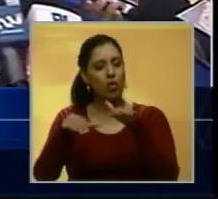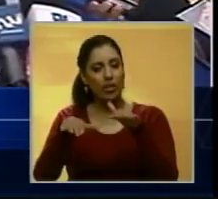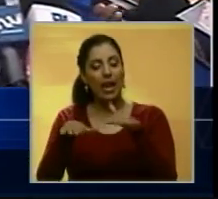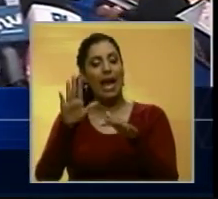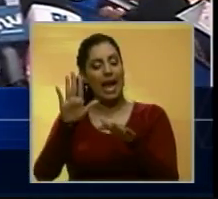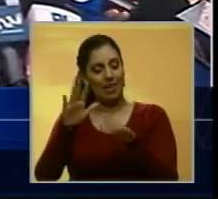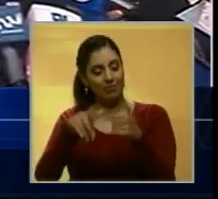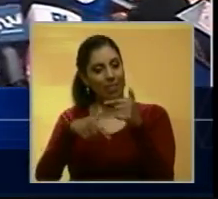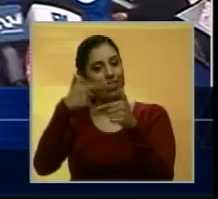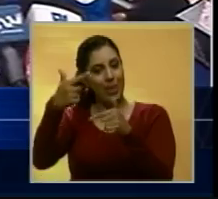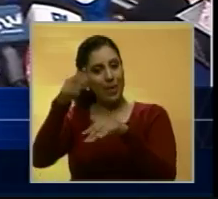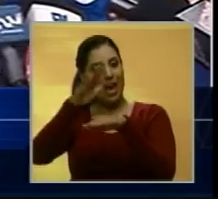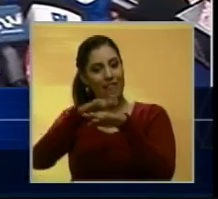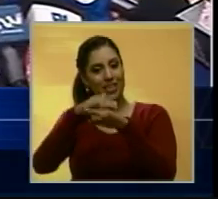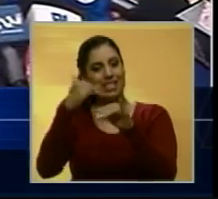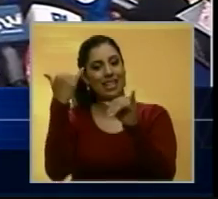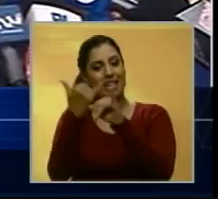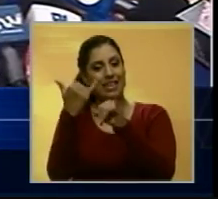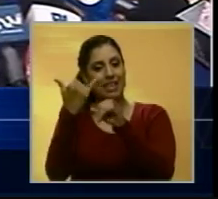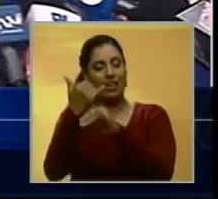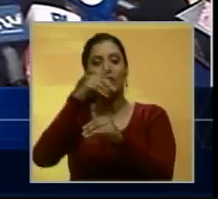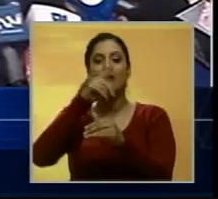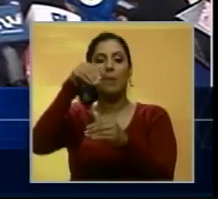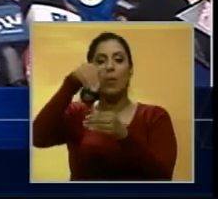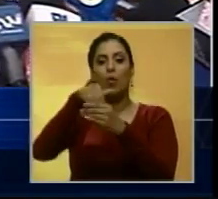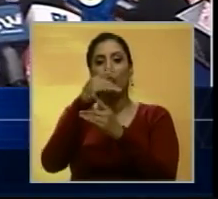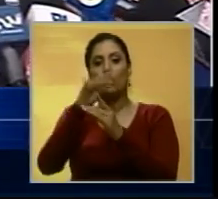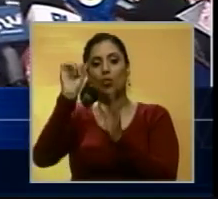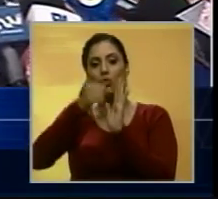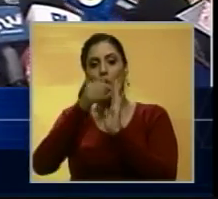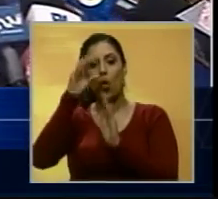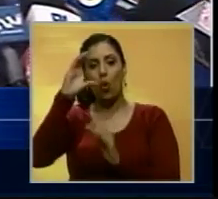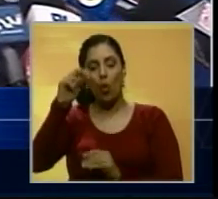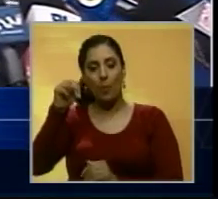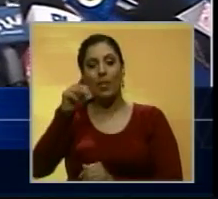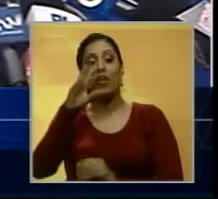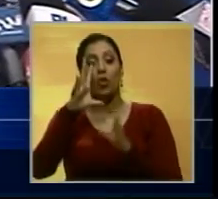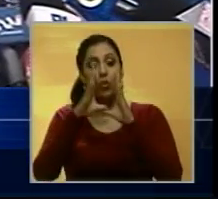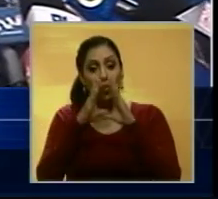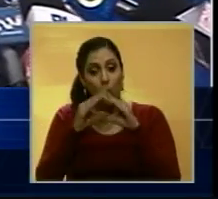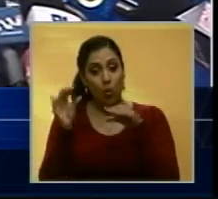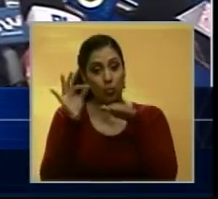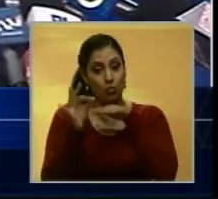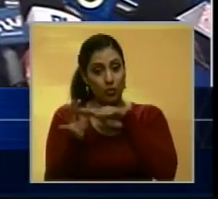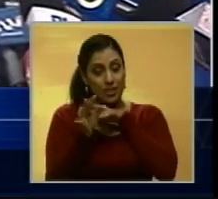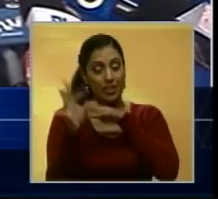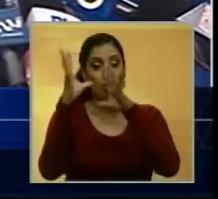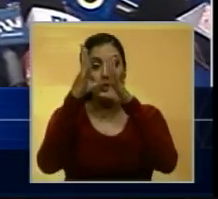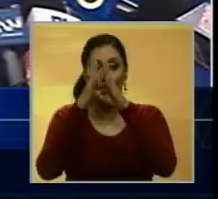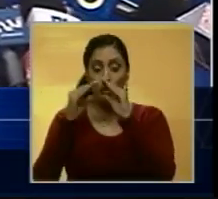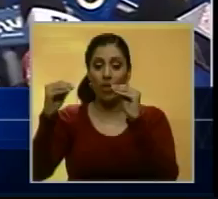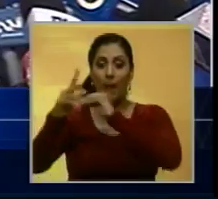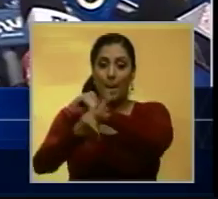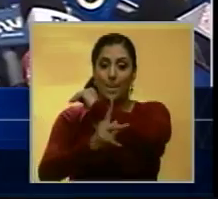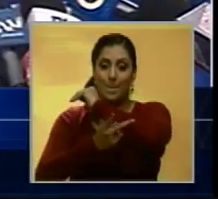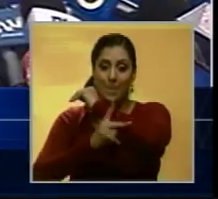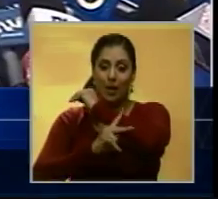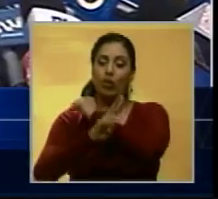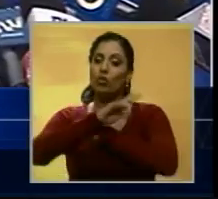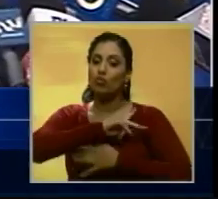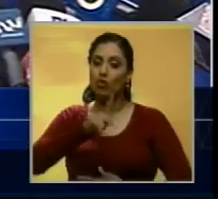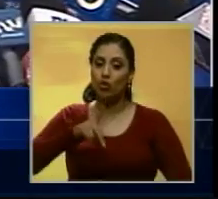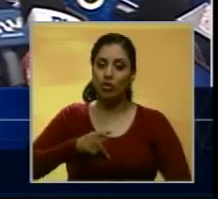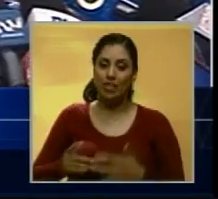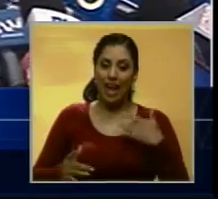anunciarán en la página web de revócalo.com, pero anunciamos que en todos los municipios y en todas las parroquias vamos a